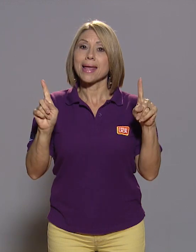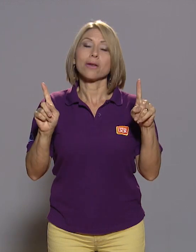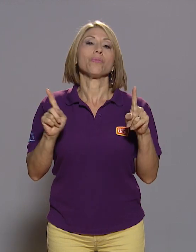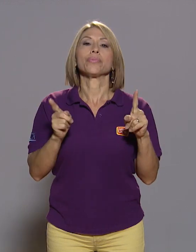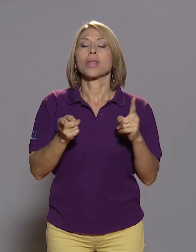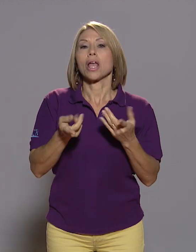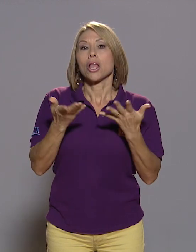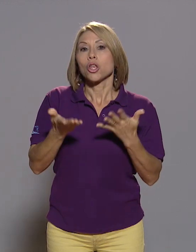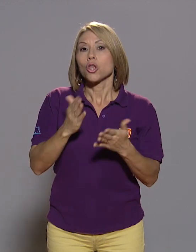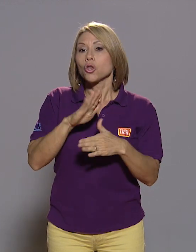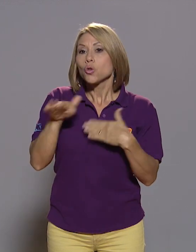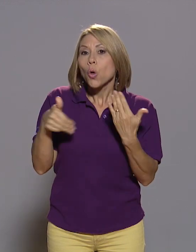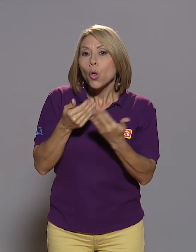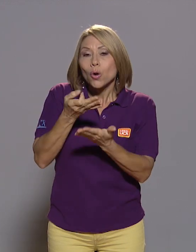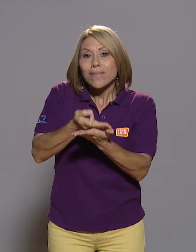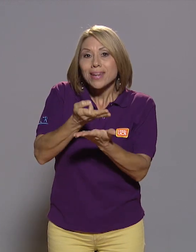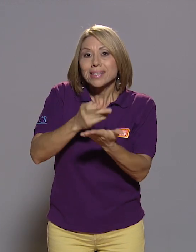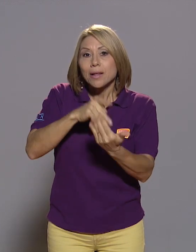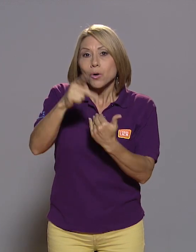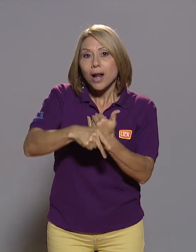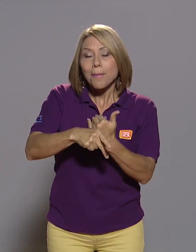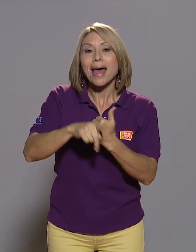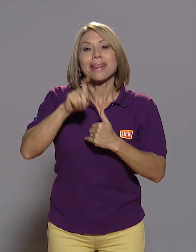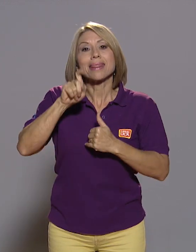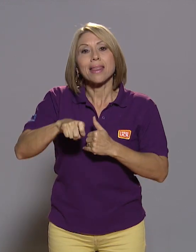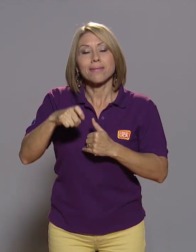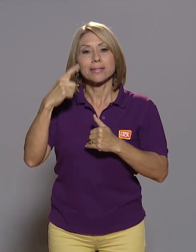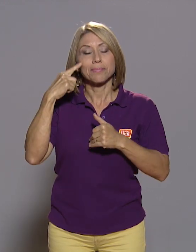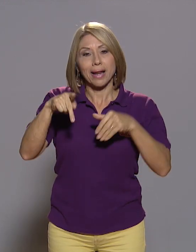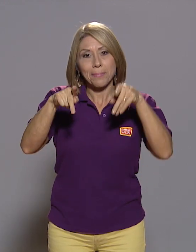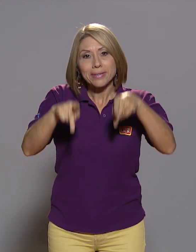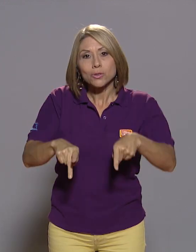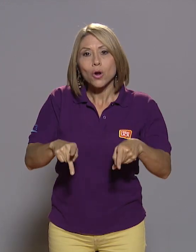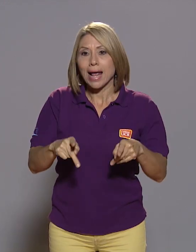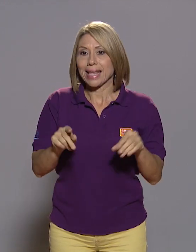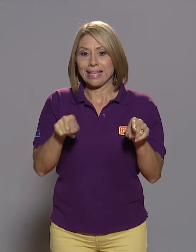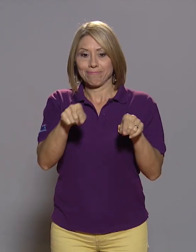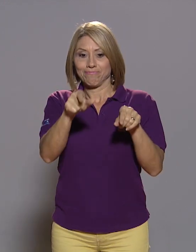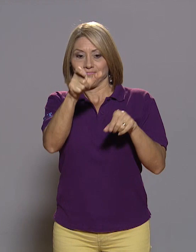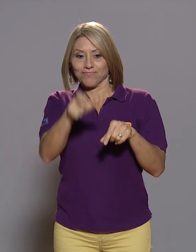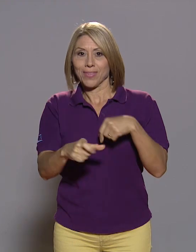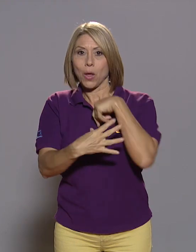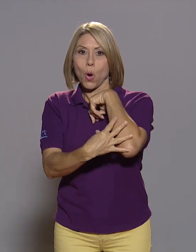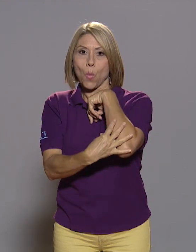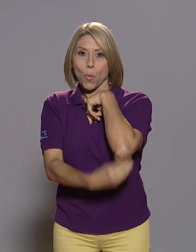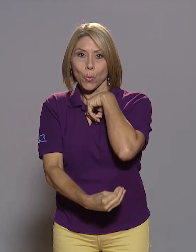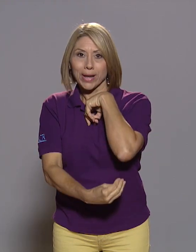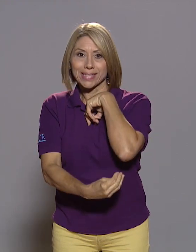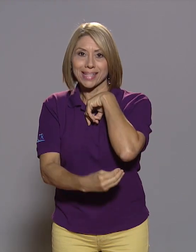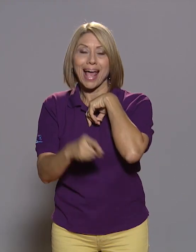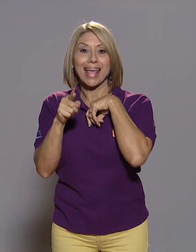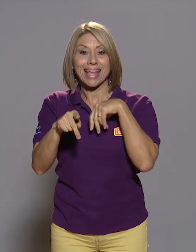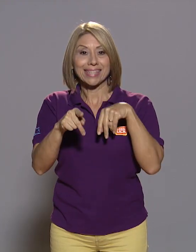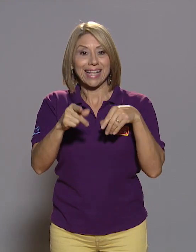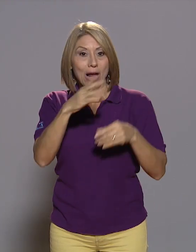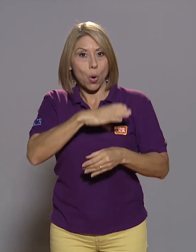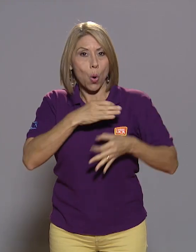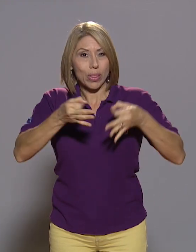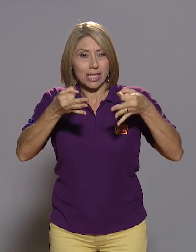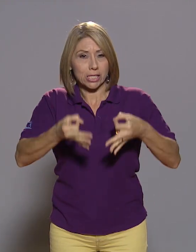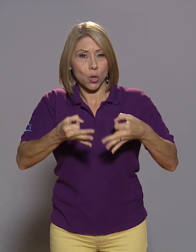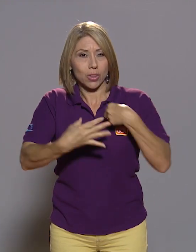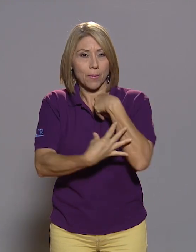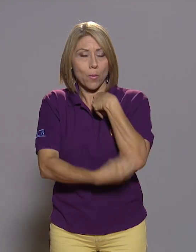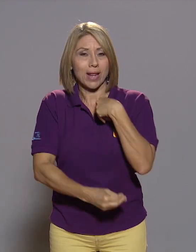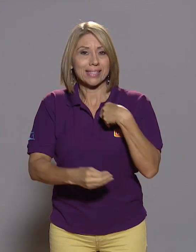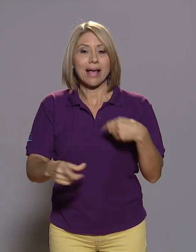lo financiado por el programa tiene que ser una persona que esté en condición de pobreza y que esta condición de pobreza la certifique el IMAS.